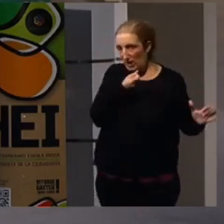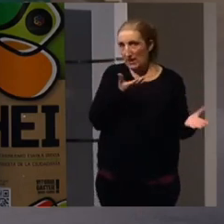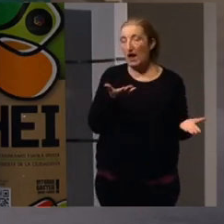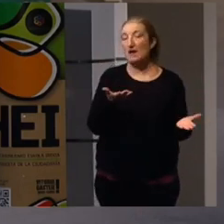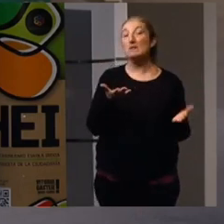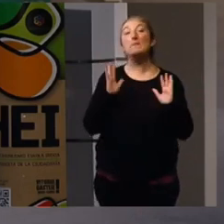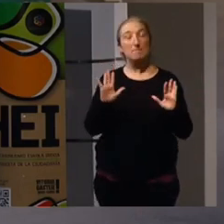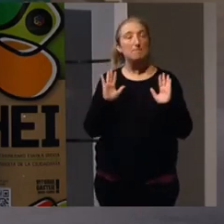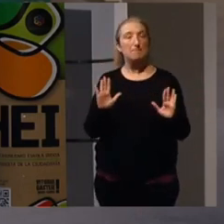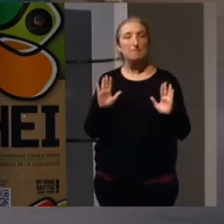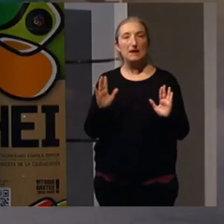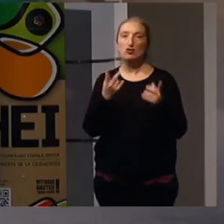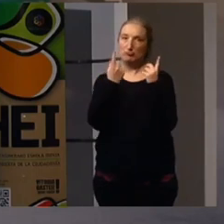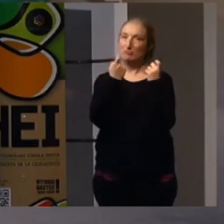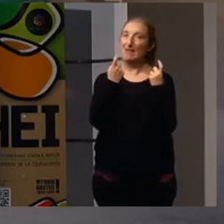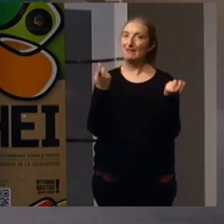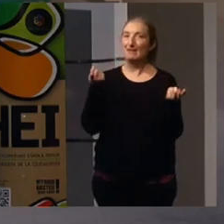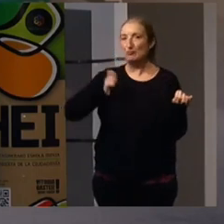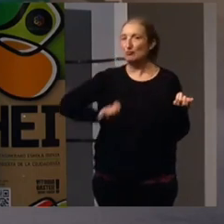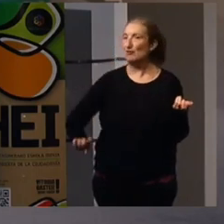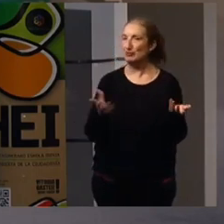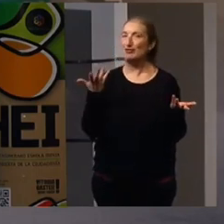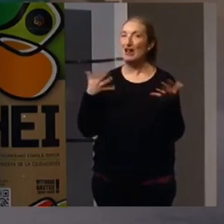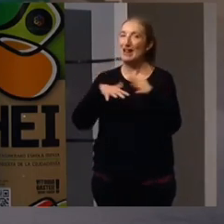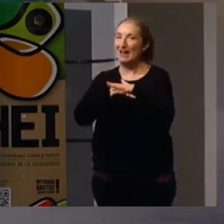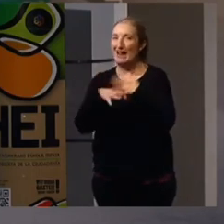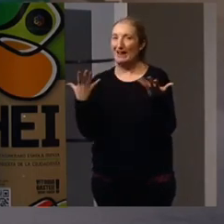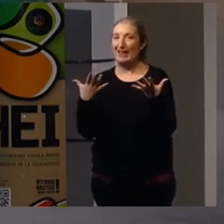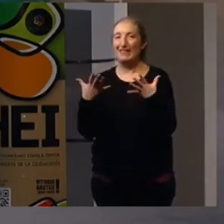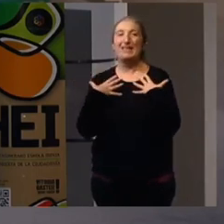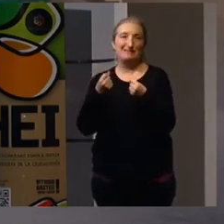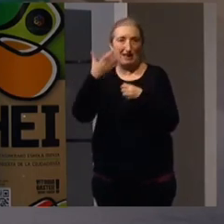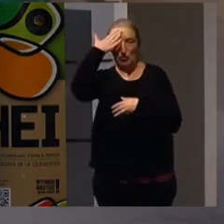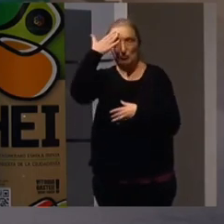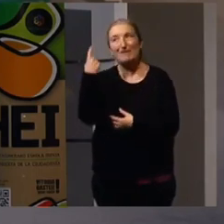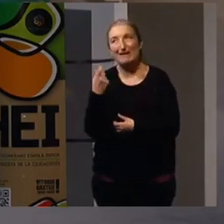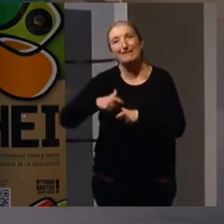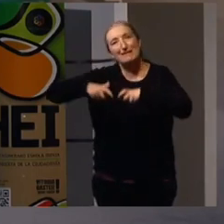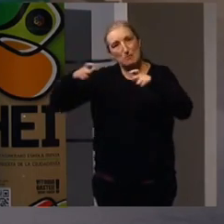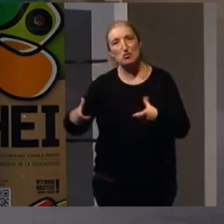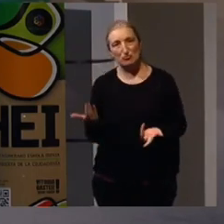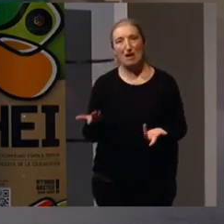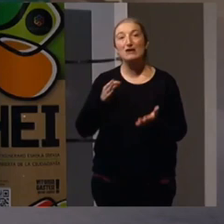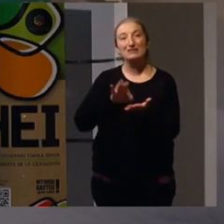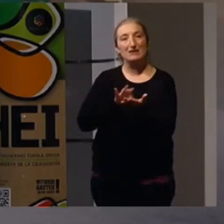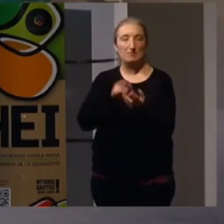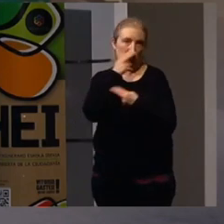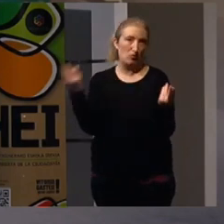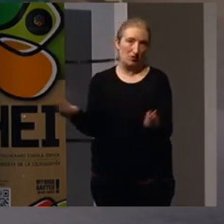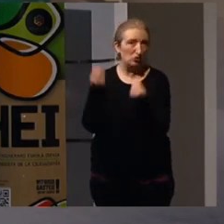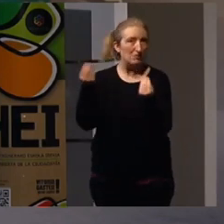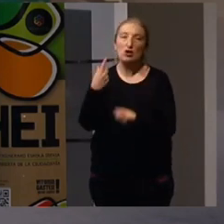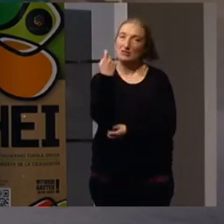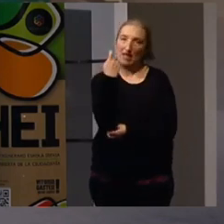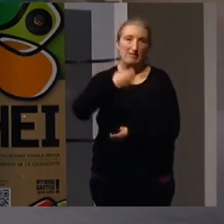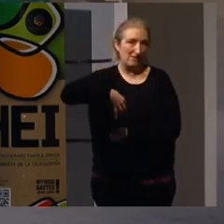la compañera, que sí necesitamos más profesionales en la red de salud mental ahora mismo. Una cosa no quita la otra. Necesitamos unos servicios públicos